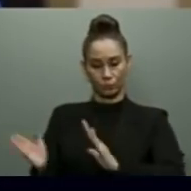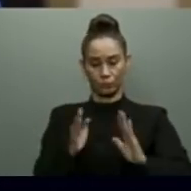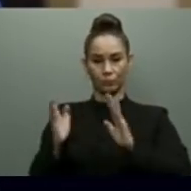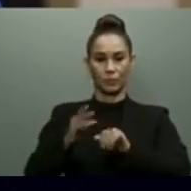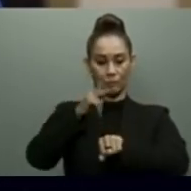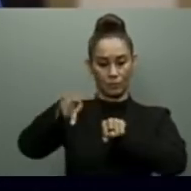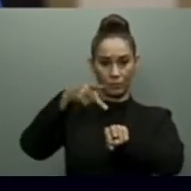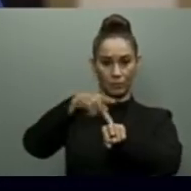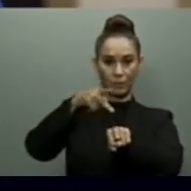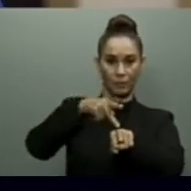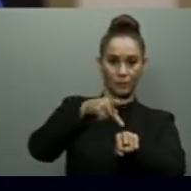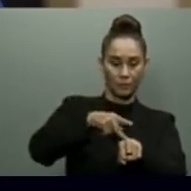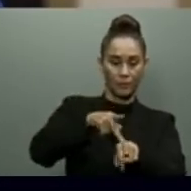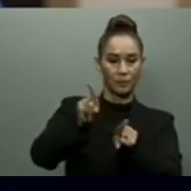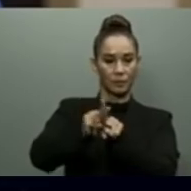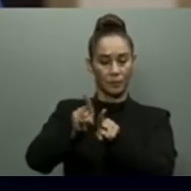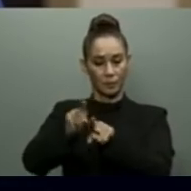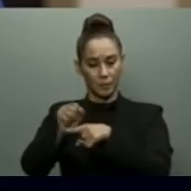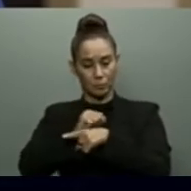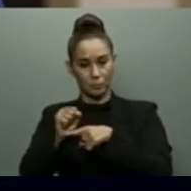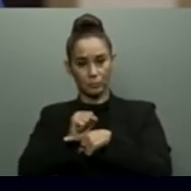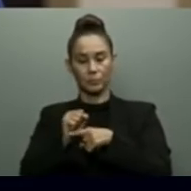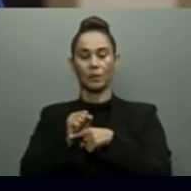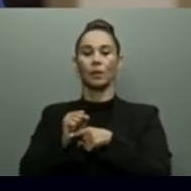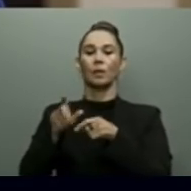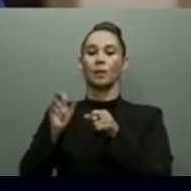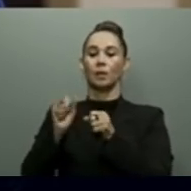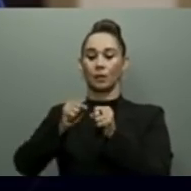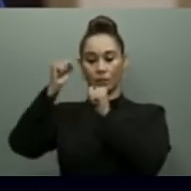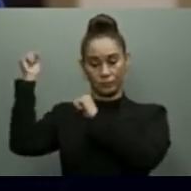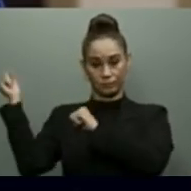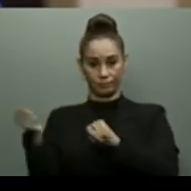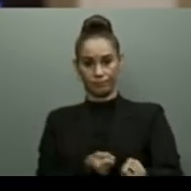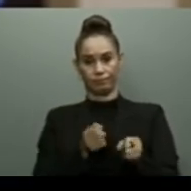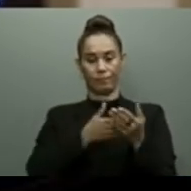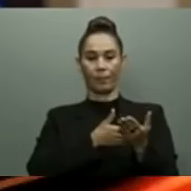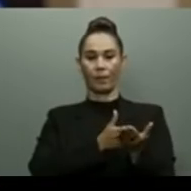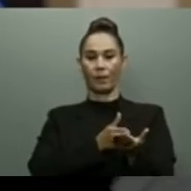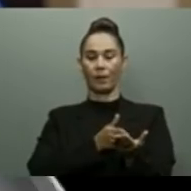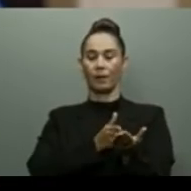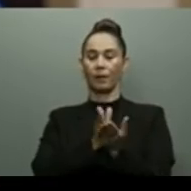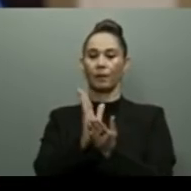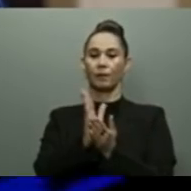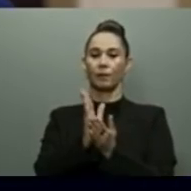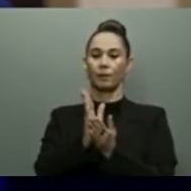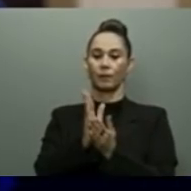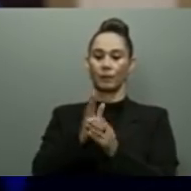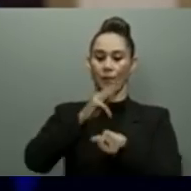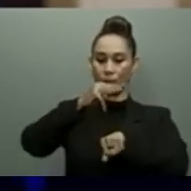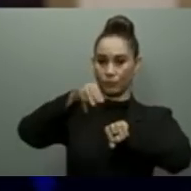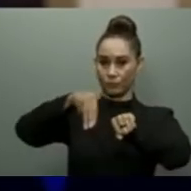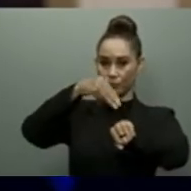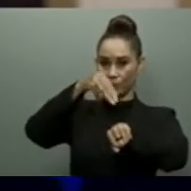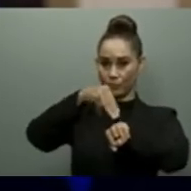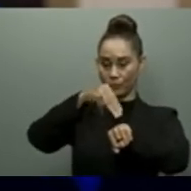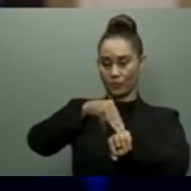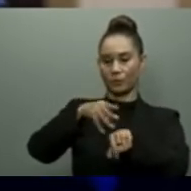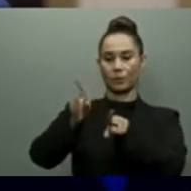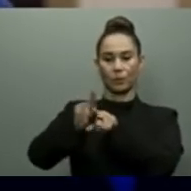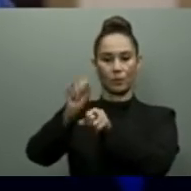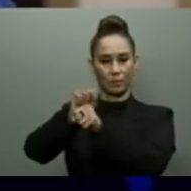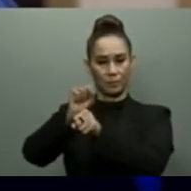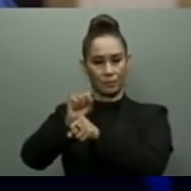también y con las alcaldías a través de la Liga Municipal hemos trabajado para que